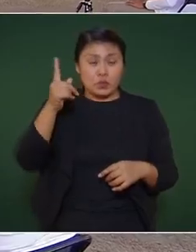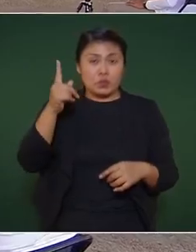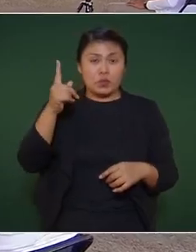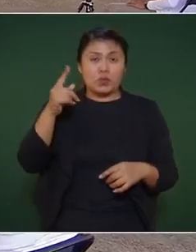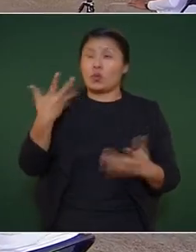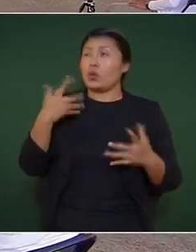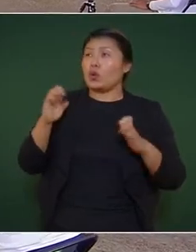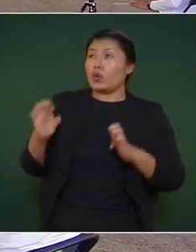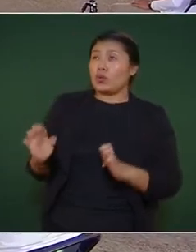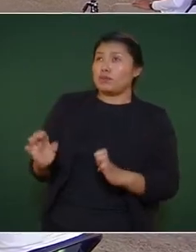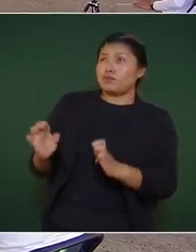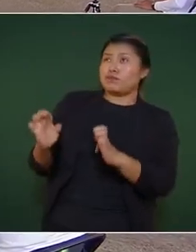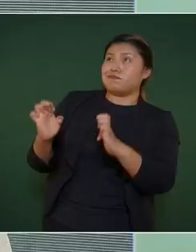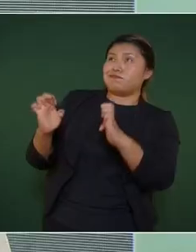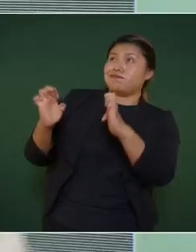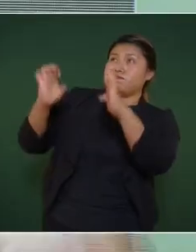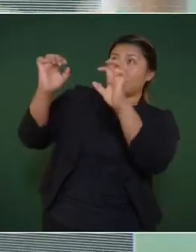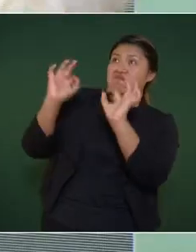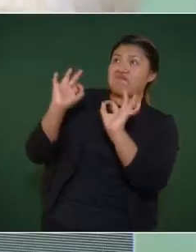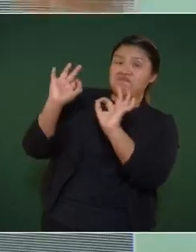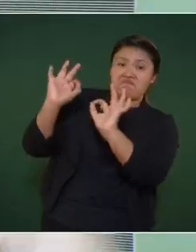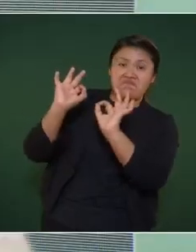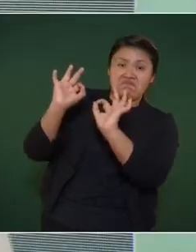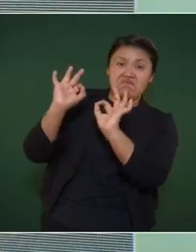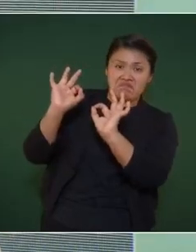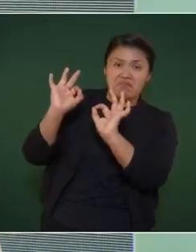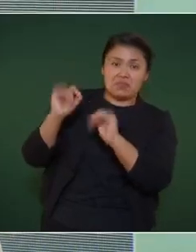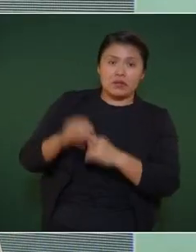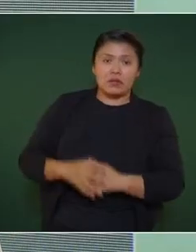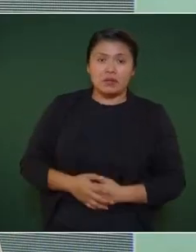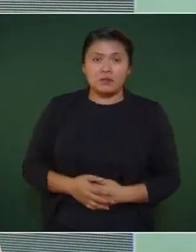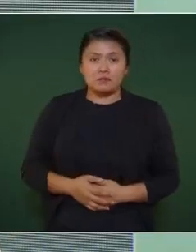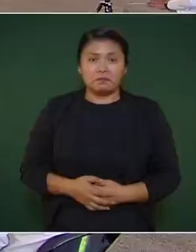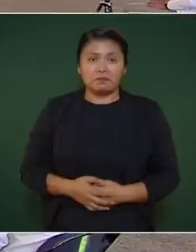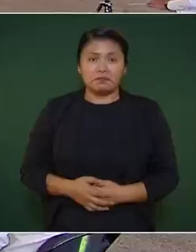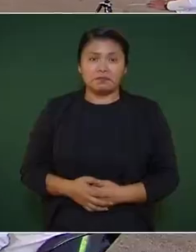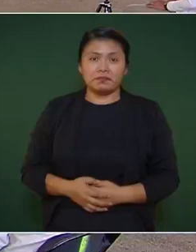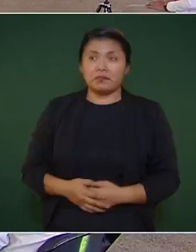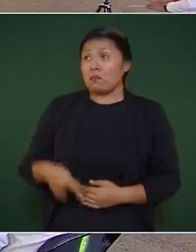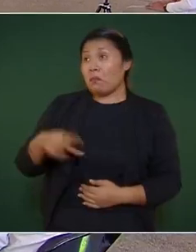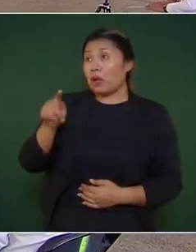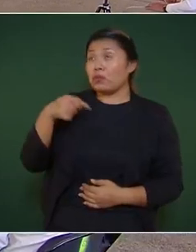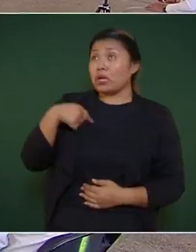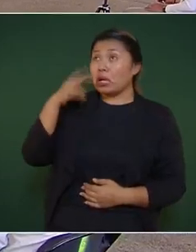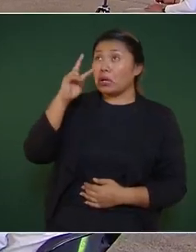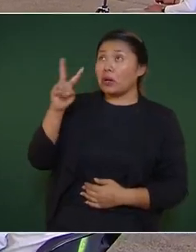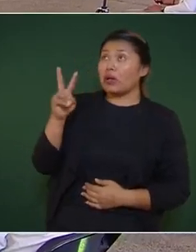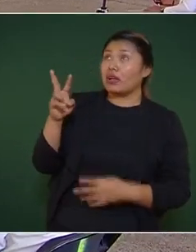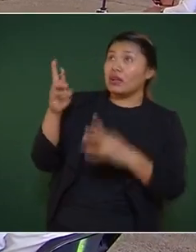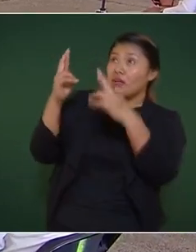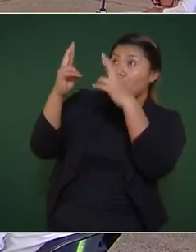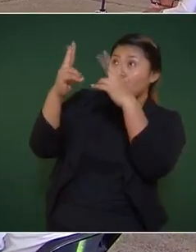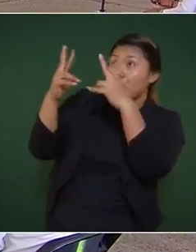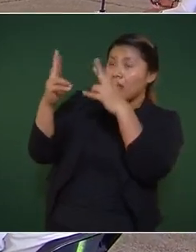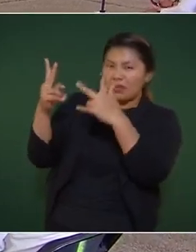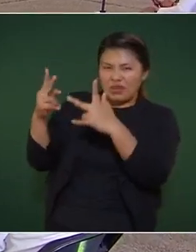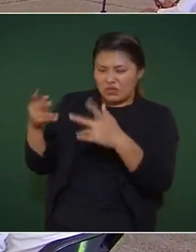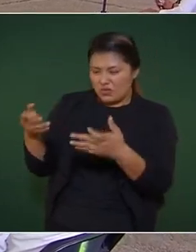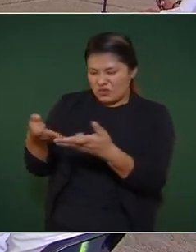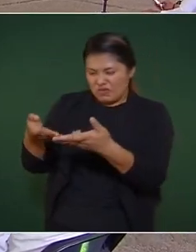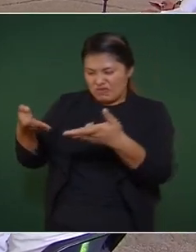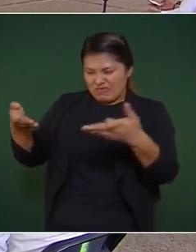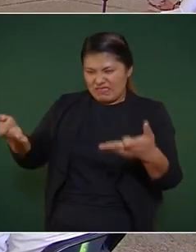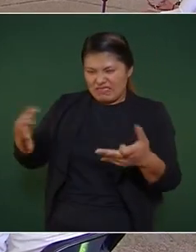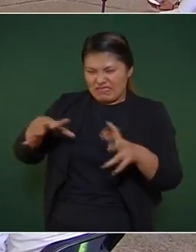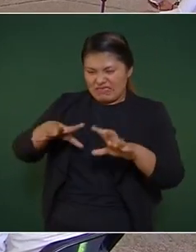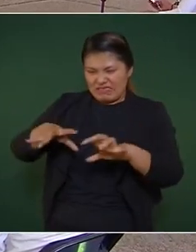una construcción, sí, y además fracturada, ¿no? Sí, en un pantano